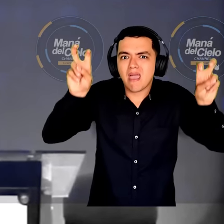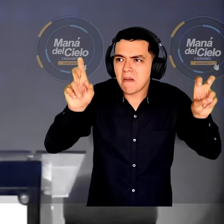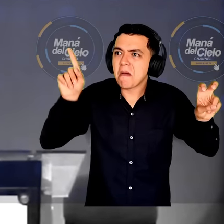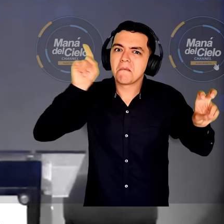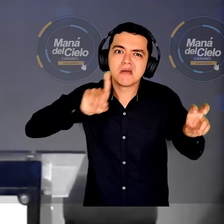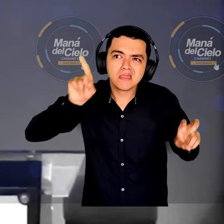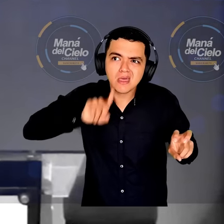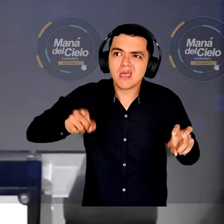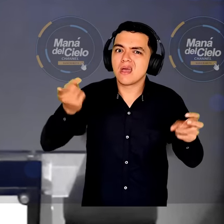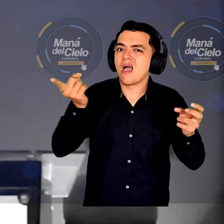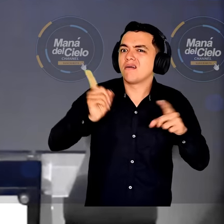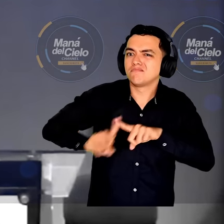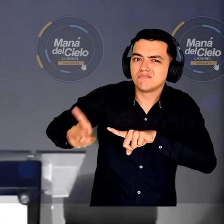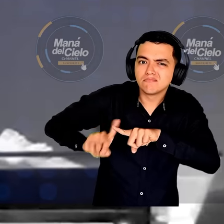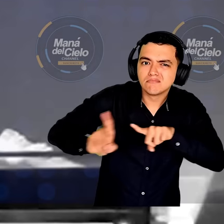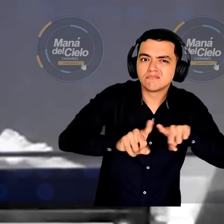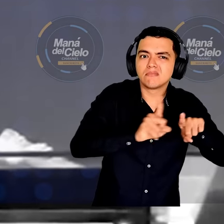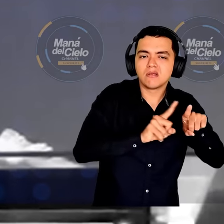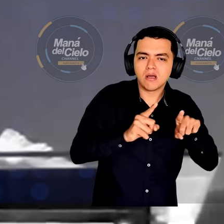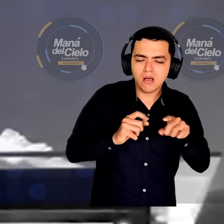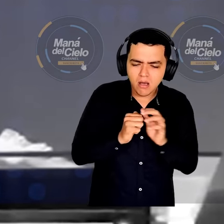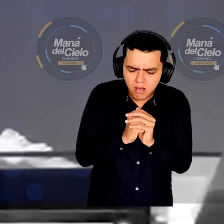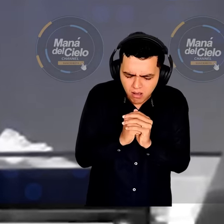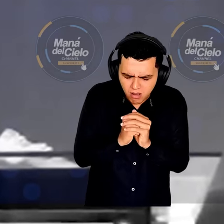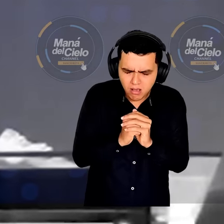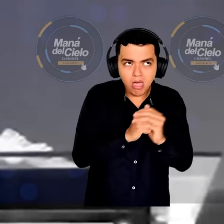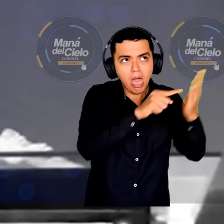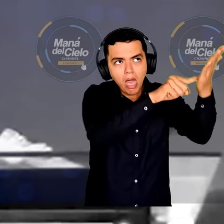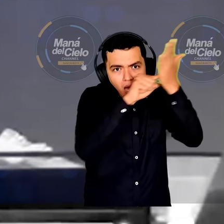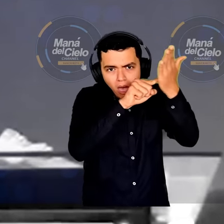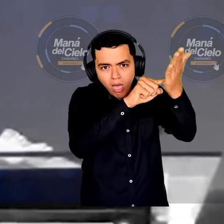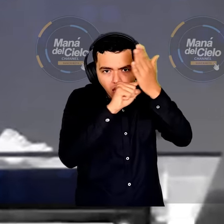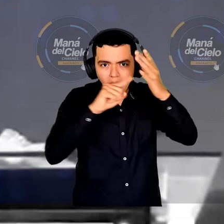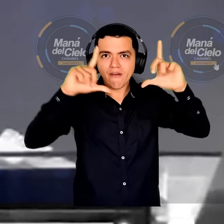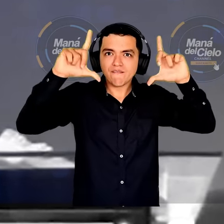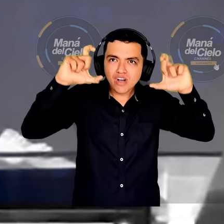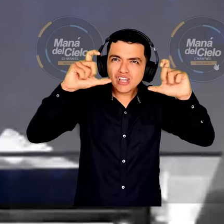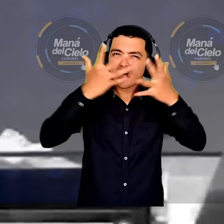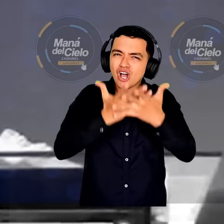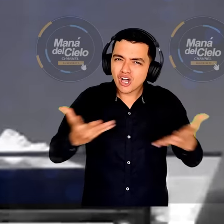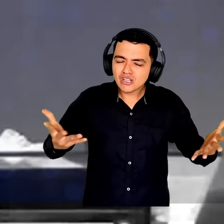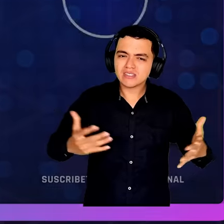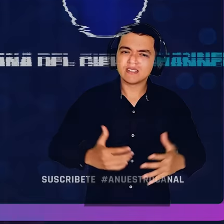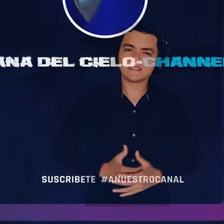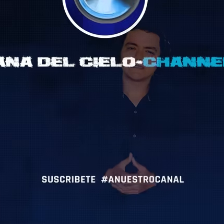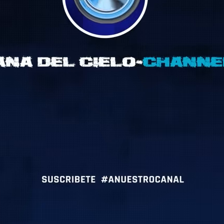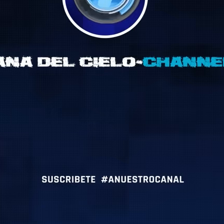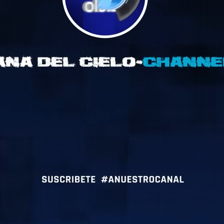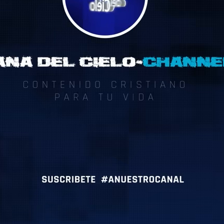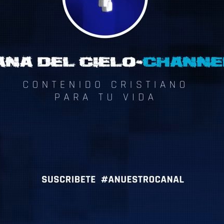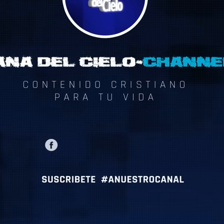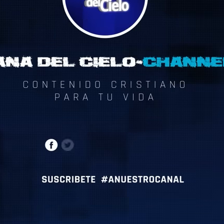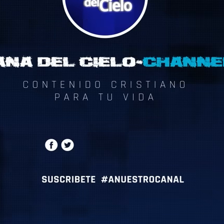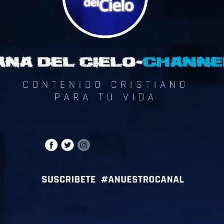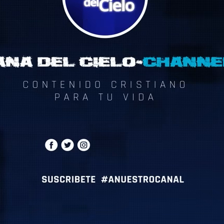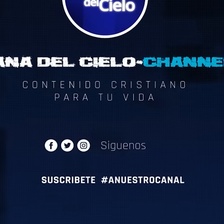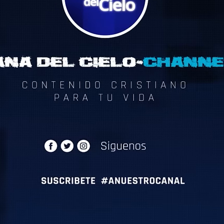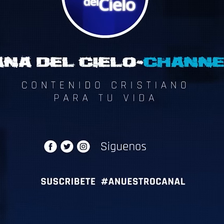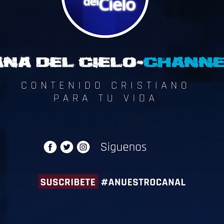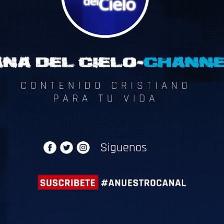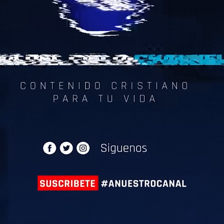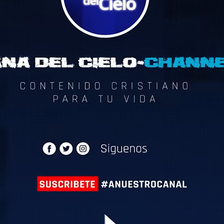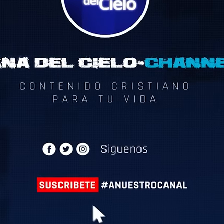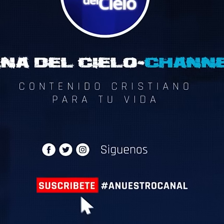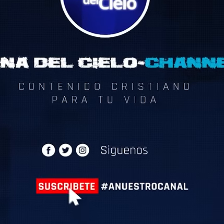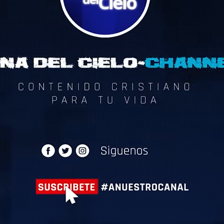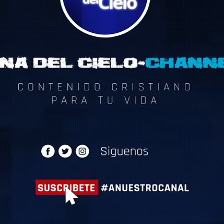están las moscas de la mentira, del adulterio, de la hechicería. Pero cuando tú vas ungido, ¿deseas que Dios te hable? ¿Deseas cambiar